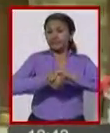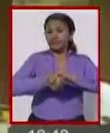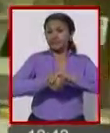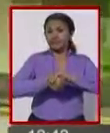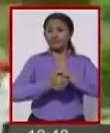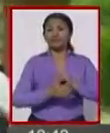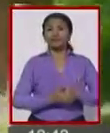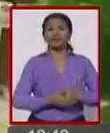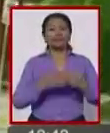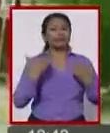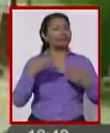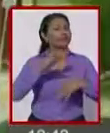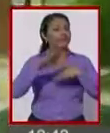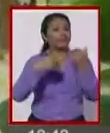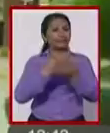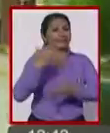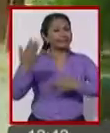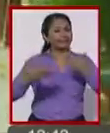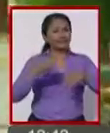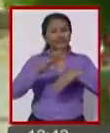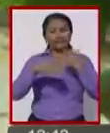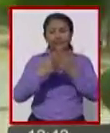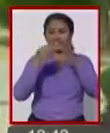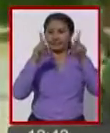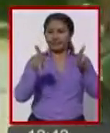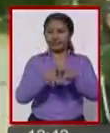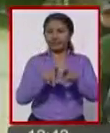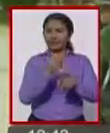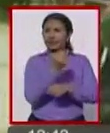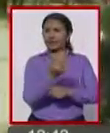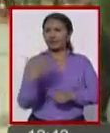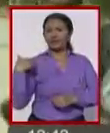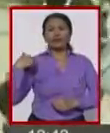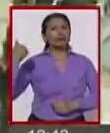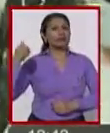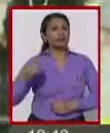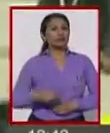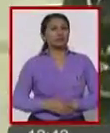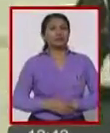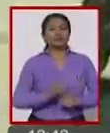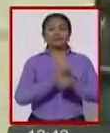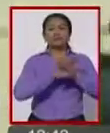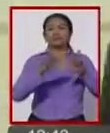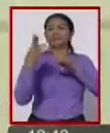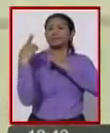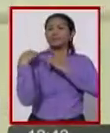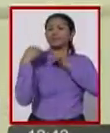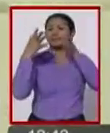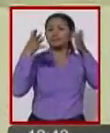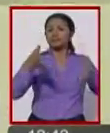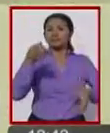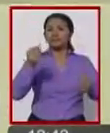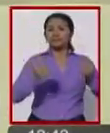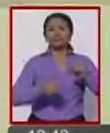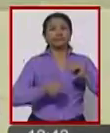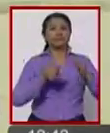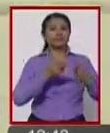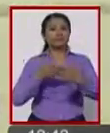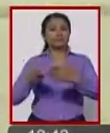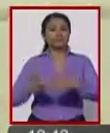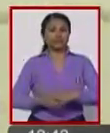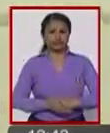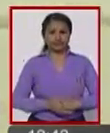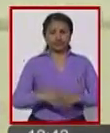comandante? No, hemos evacuado a toda la gente, incluido aquellos propietarios irresponsables de vehículos que dejaron acá en el parqueo.